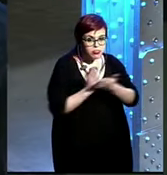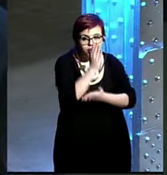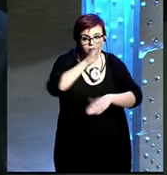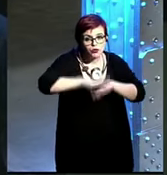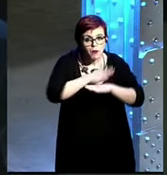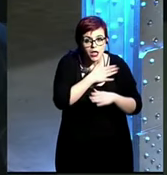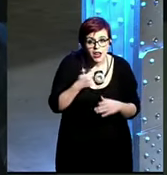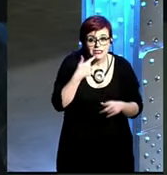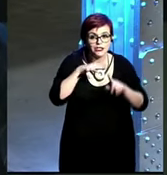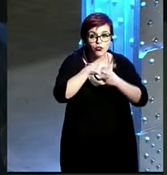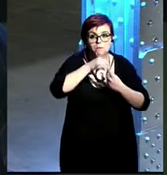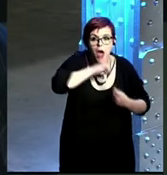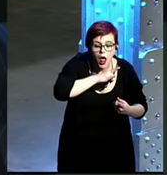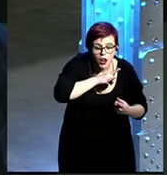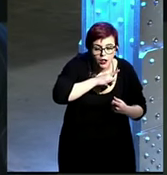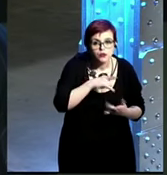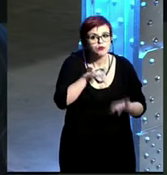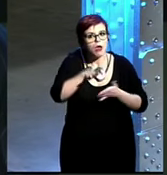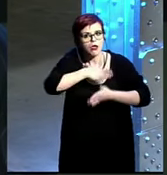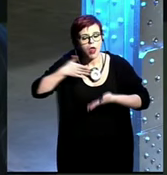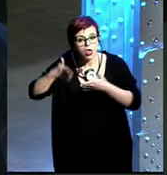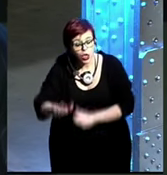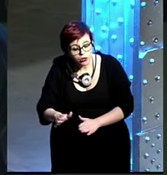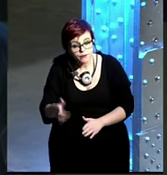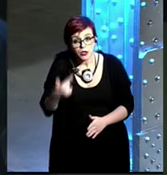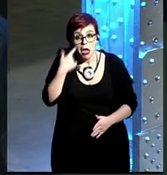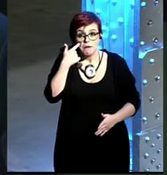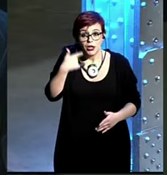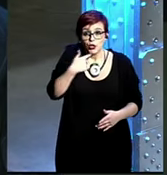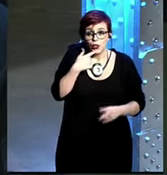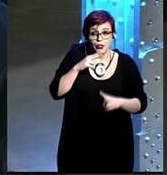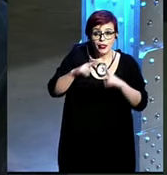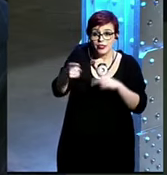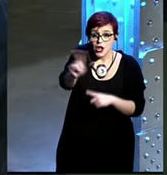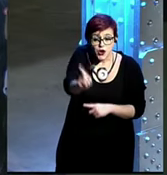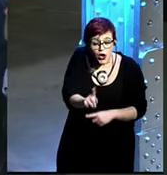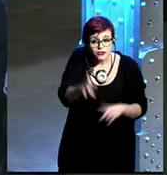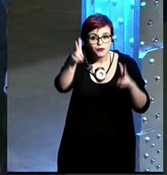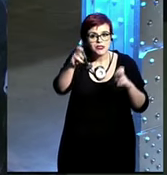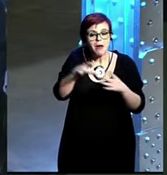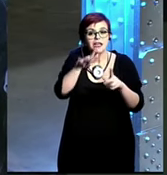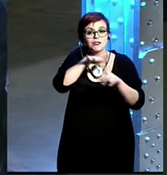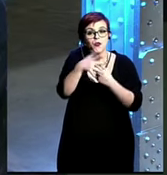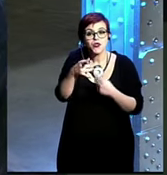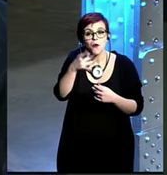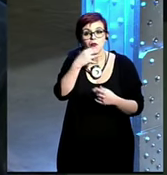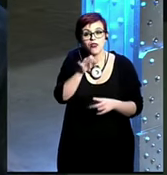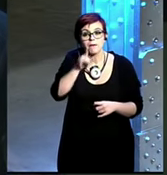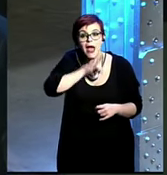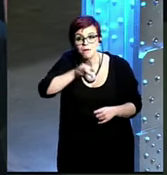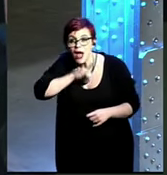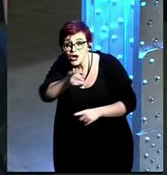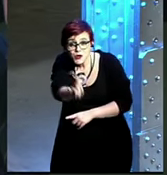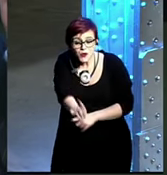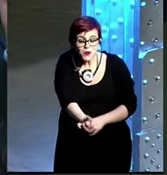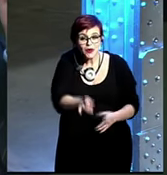salir mal? Y una vez y otra le repetía, a ver, es que no es un libro sobre todo lo que puede salir mal, es